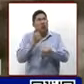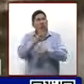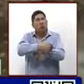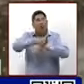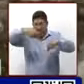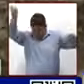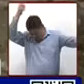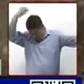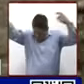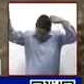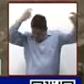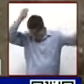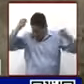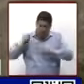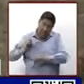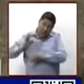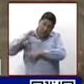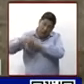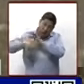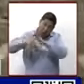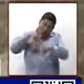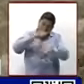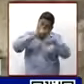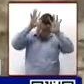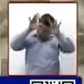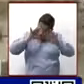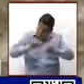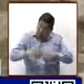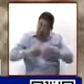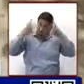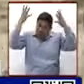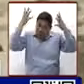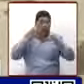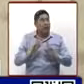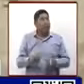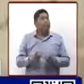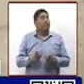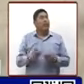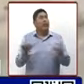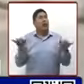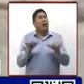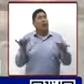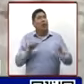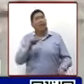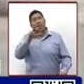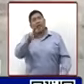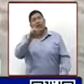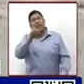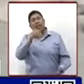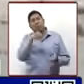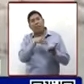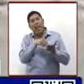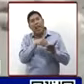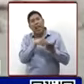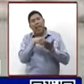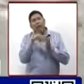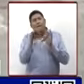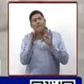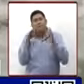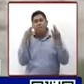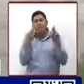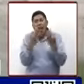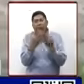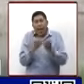y otros factores climáticos. Asimismo, cabe informar 30.000 familias aproximadamente han